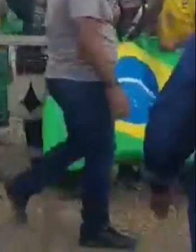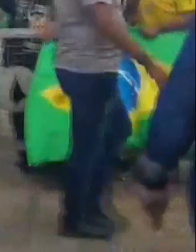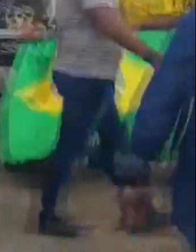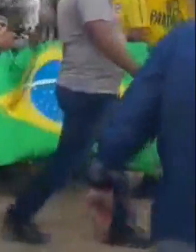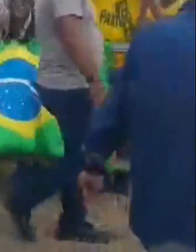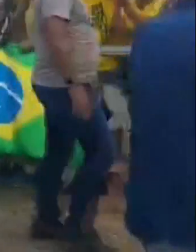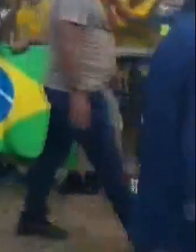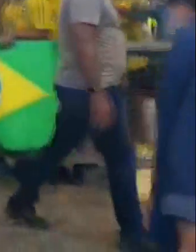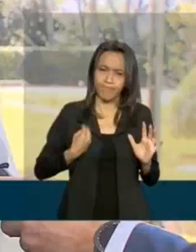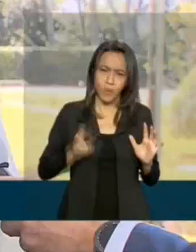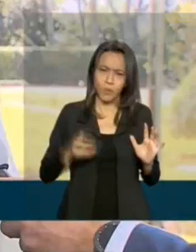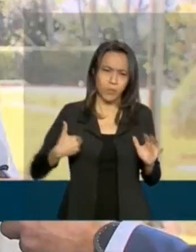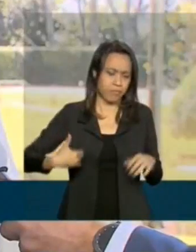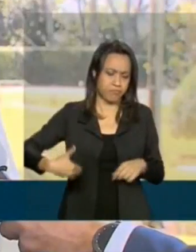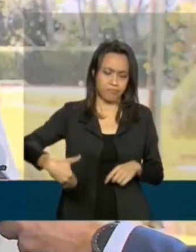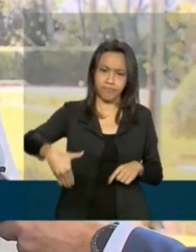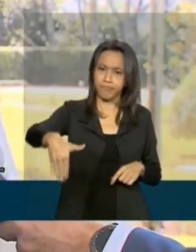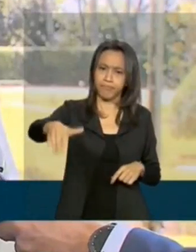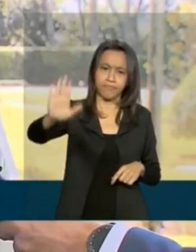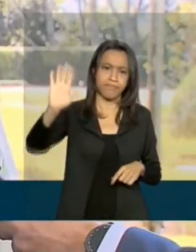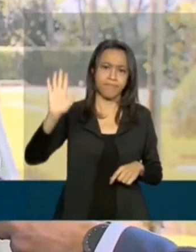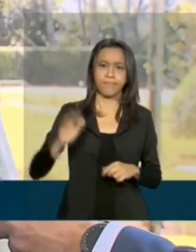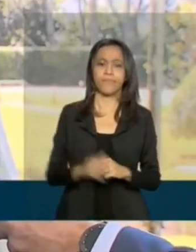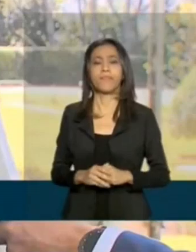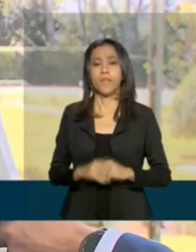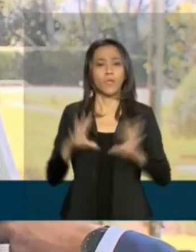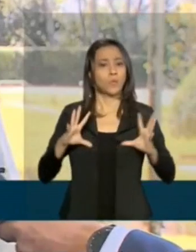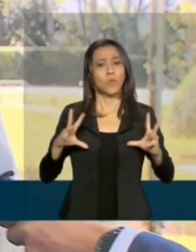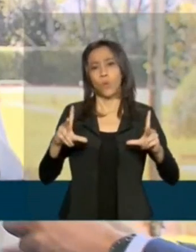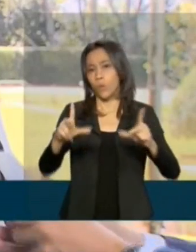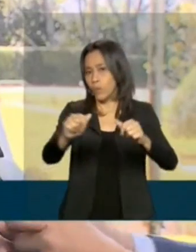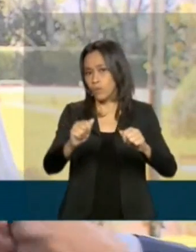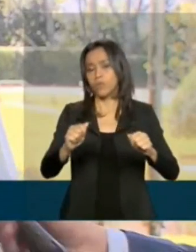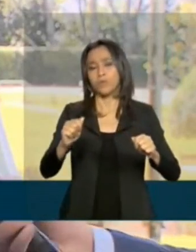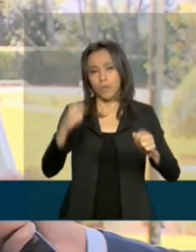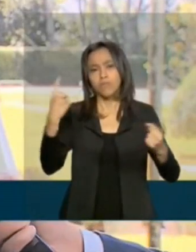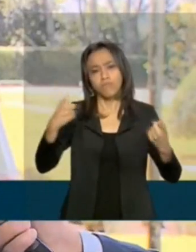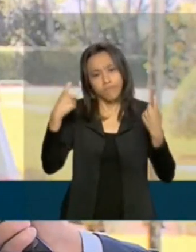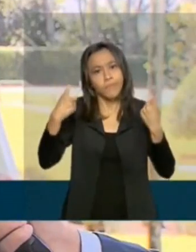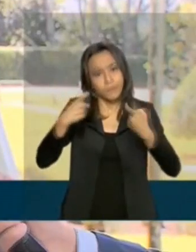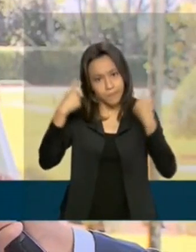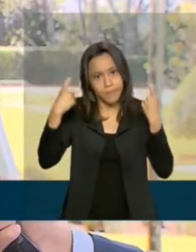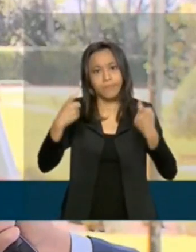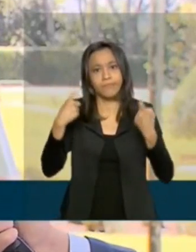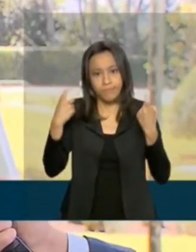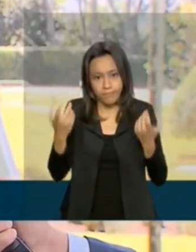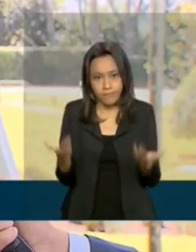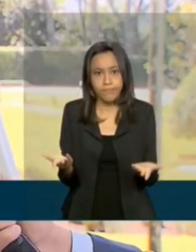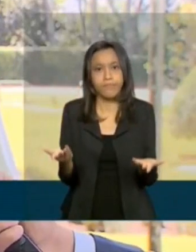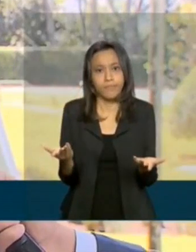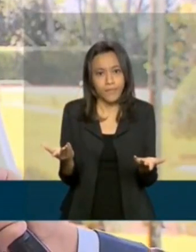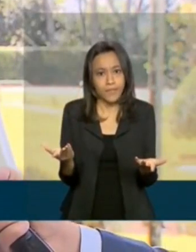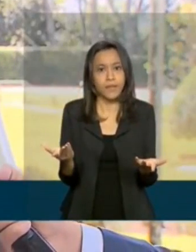otras personas todos están preocupados en gran medida por el final de su actividad laboral en brasil tenemos que volver a trabajar